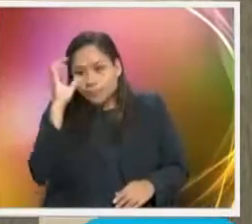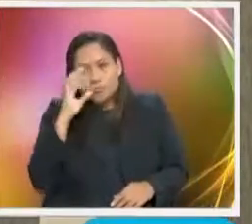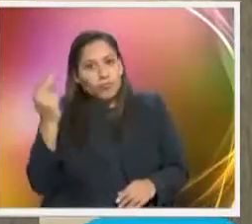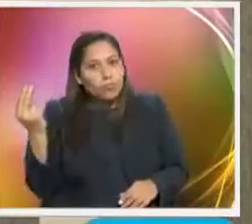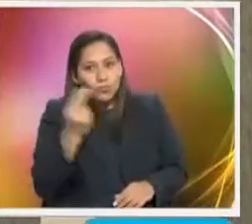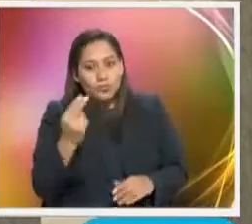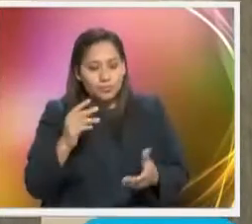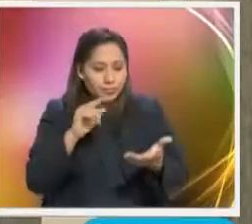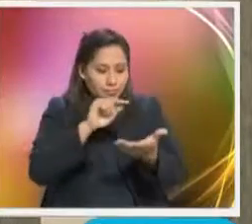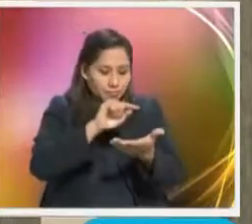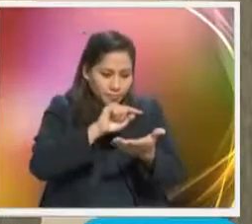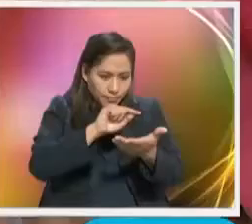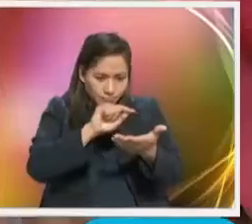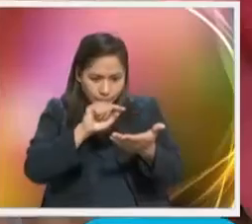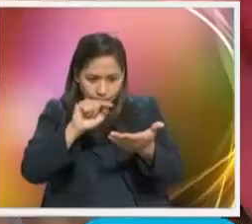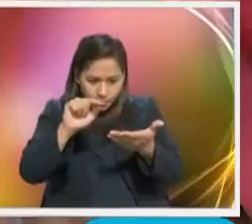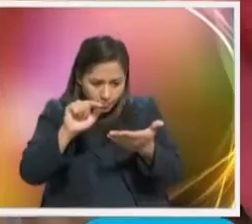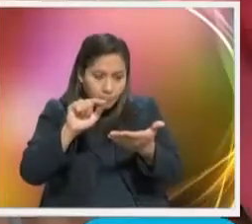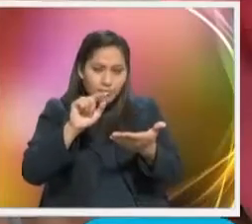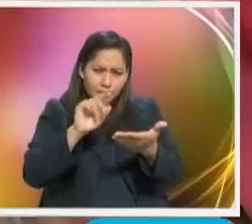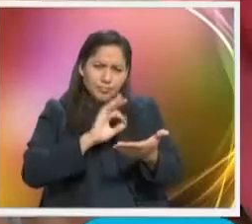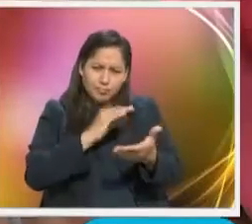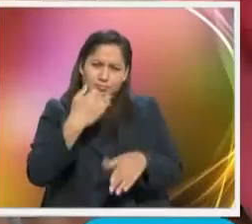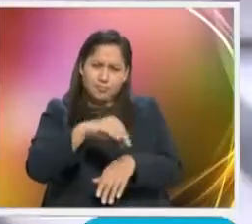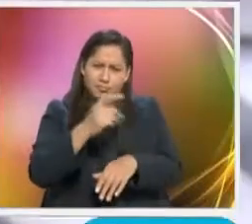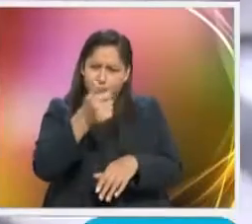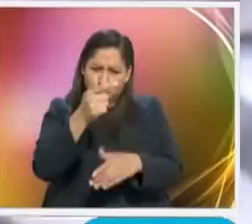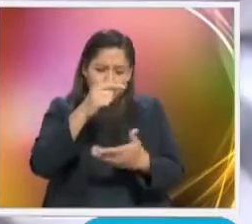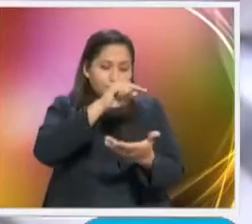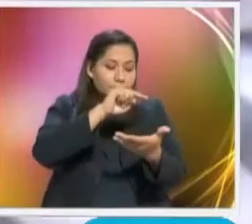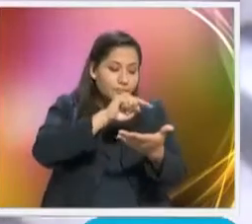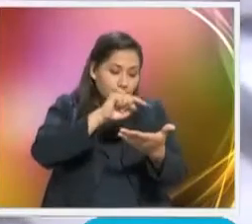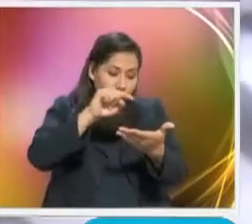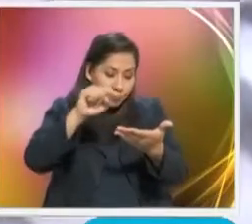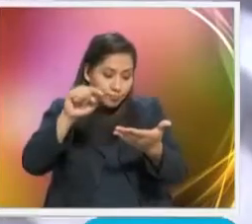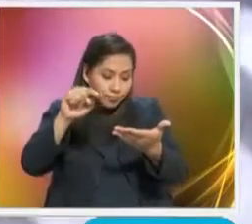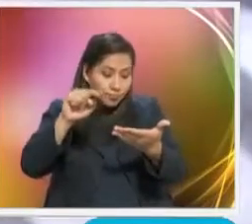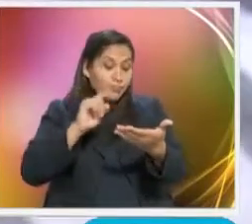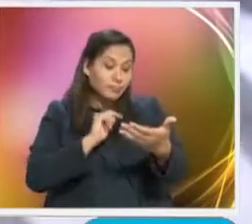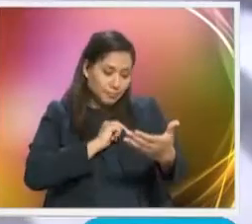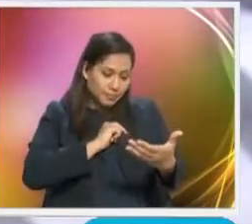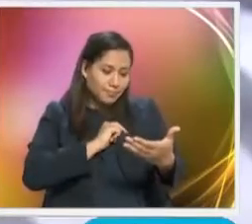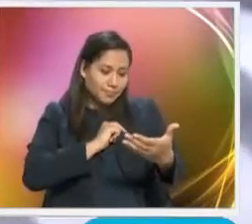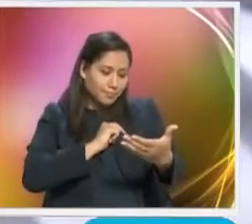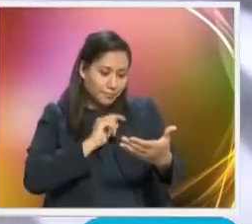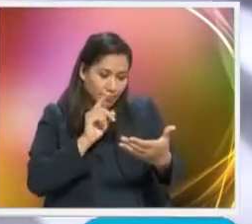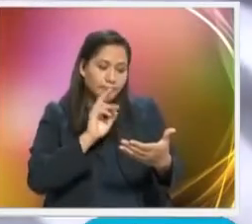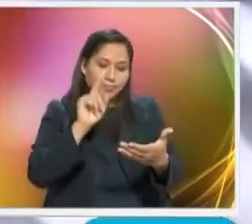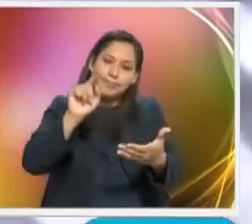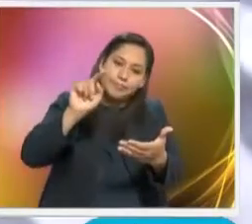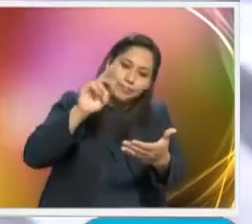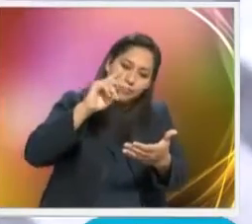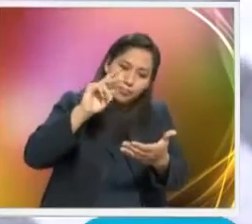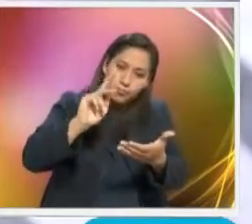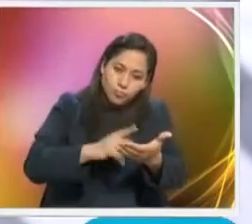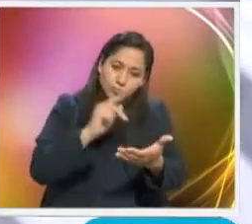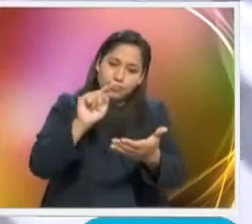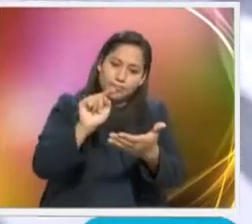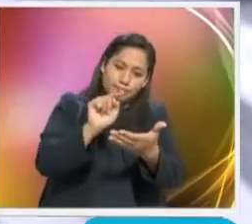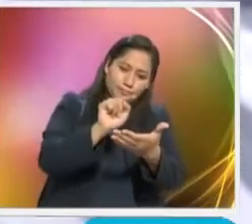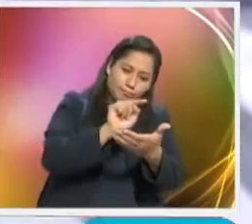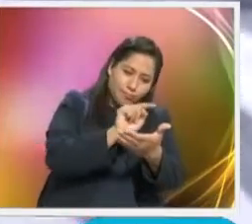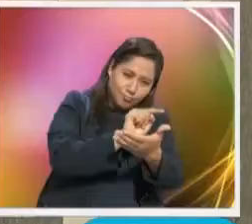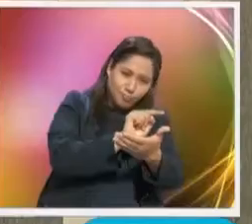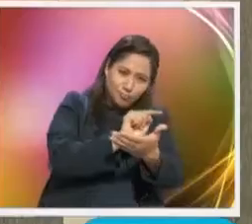para aplicar un superfiltro, pues le pueden subir el brillo a su batería, digo a su pantalla y disfrutarlo, pero regresarlo a un modo de brillo que